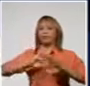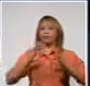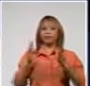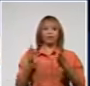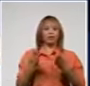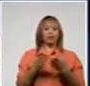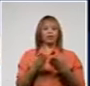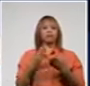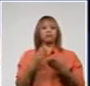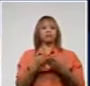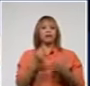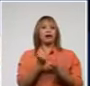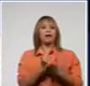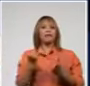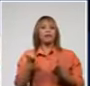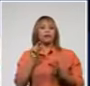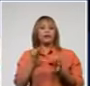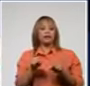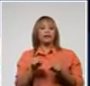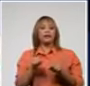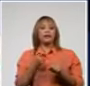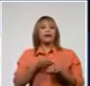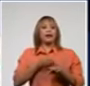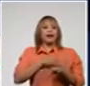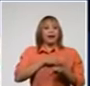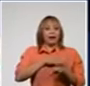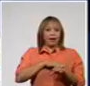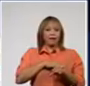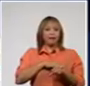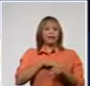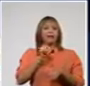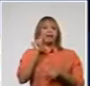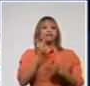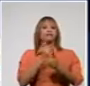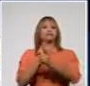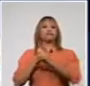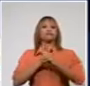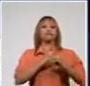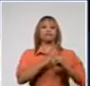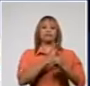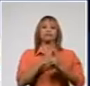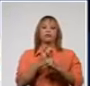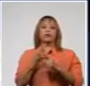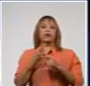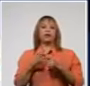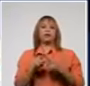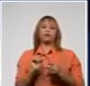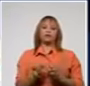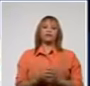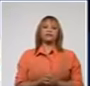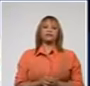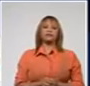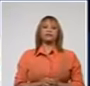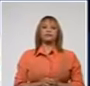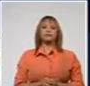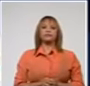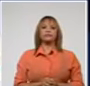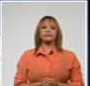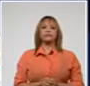diagnosticadas que tienen como antecedente haber sido contacto de un caso confirmado.